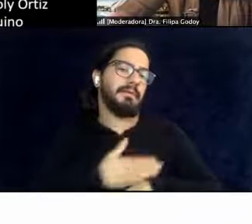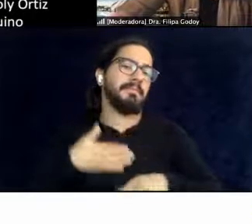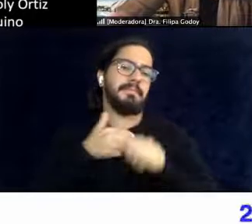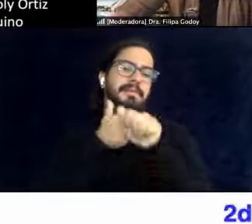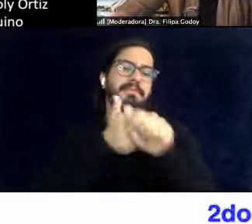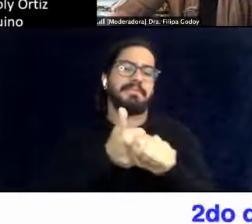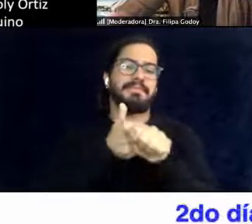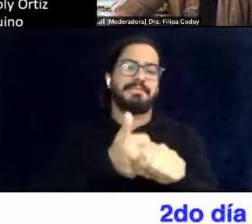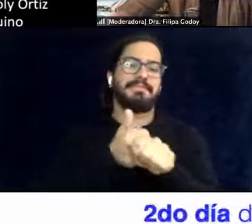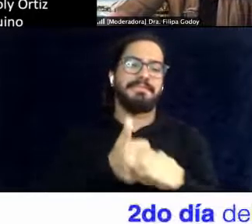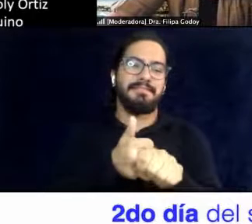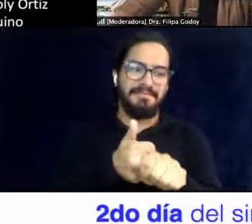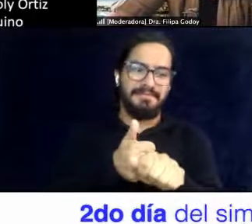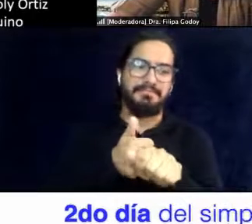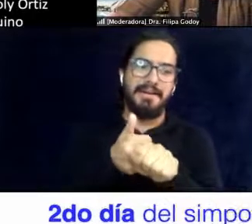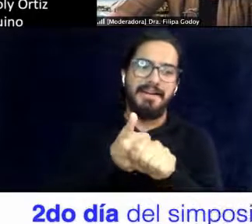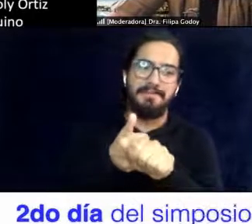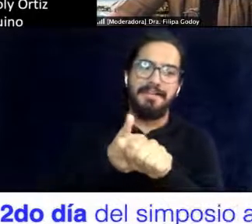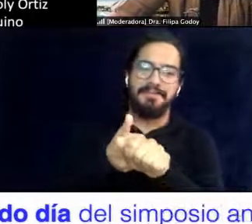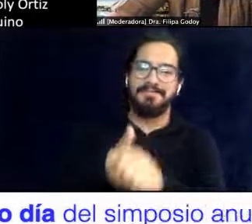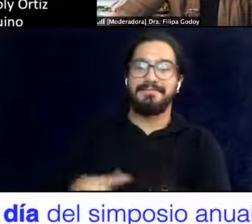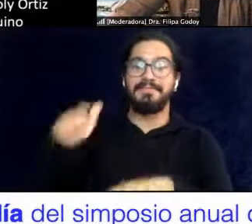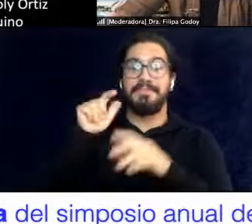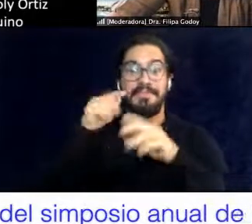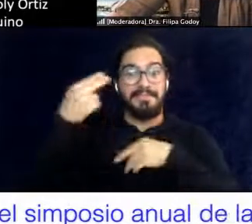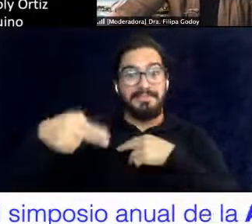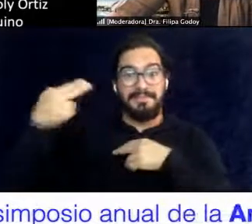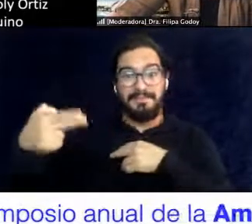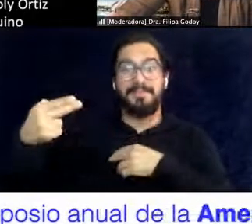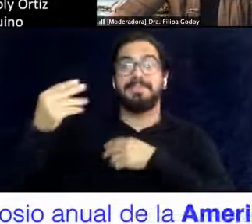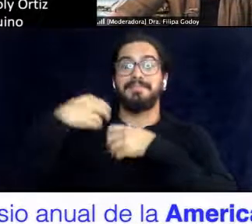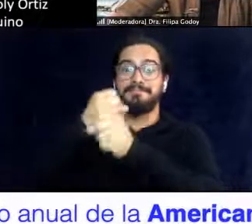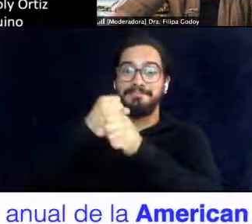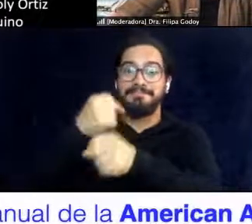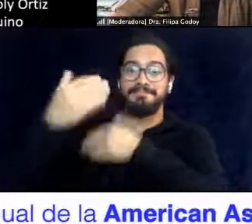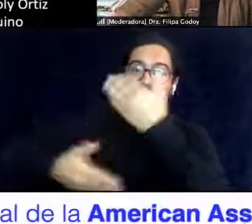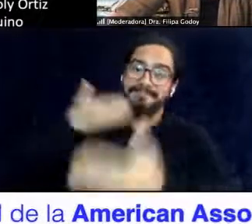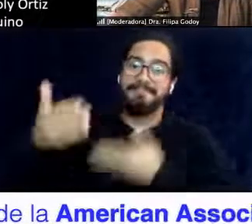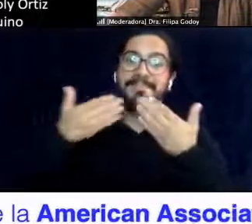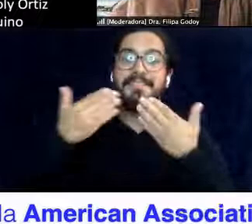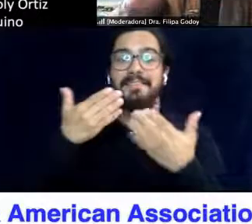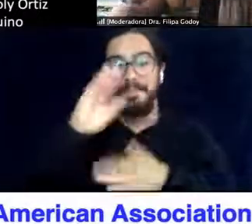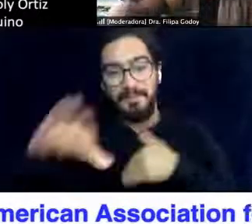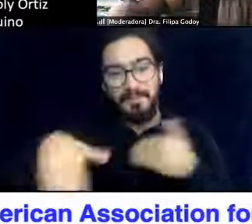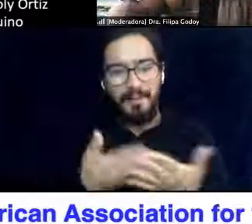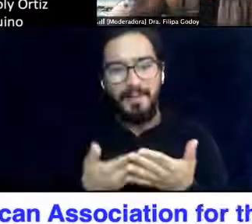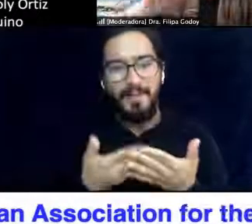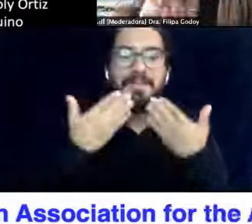ciencia y sigan haciendo historia. Muchísimas gracias por todo y buenas tardes. Chao.